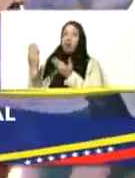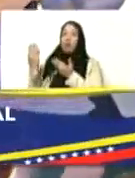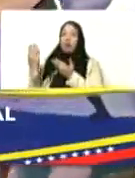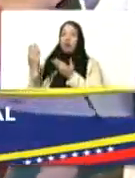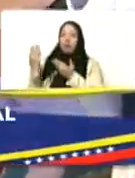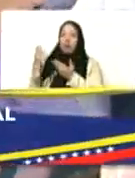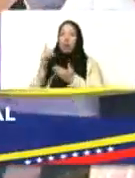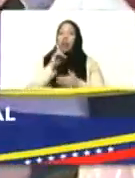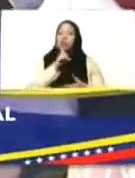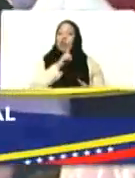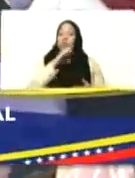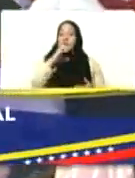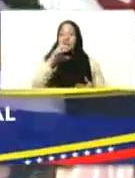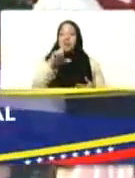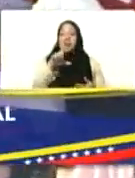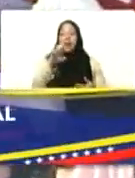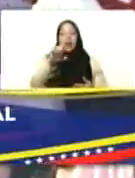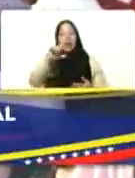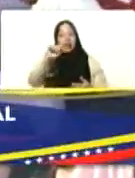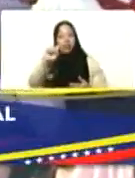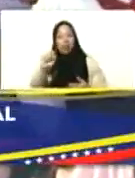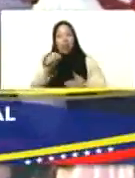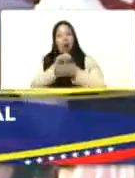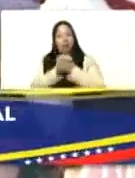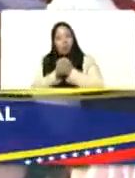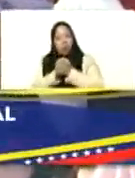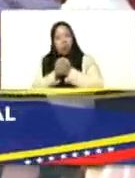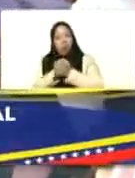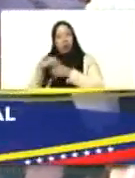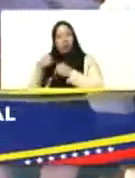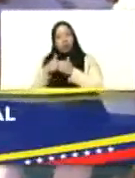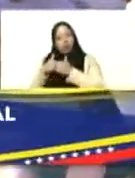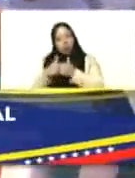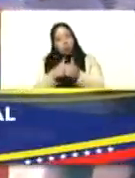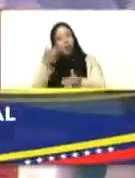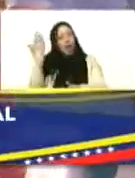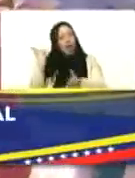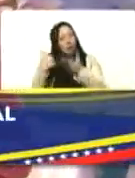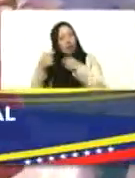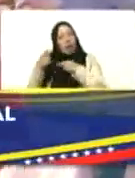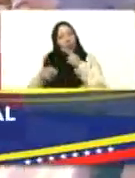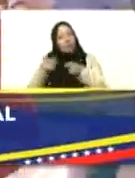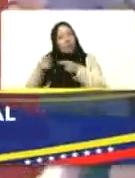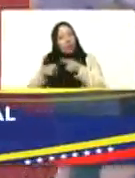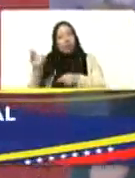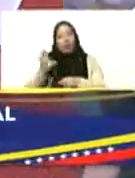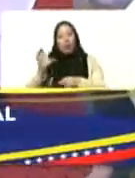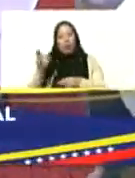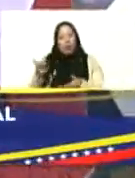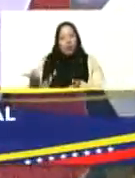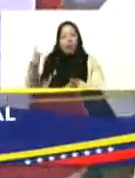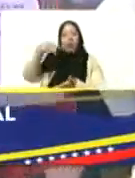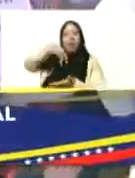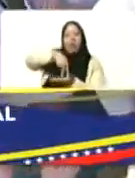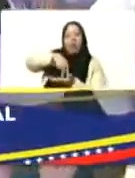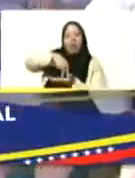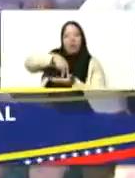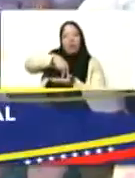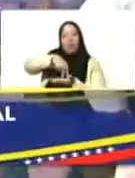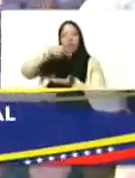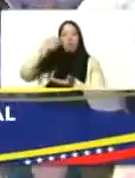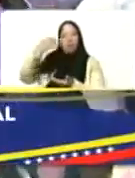Pulido, que fue compañera suya del metro. Párate, Celeste, para que te